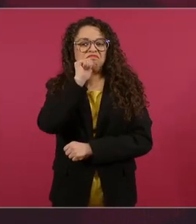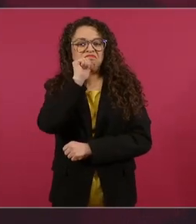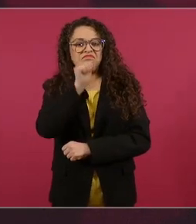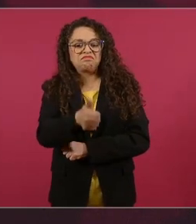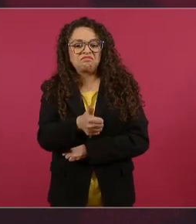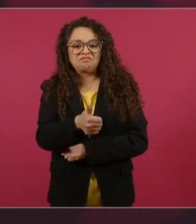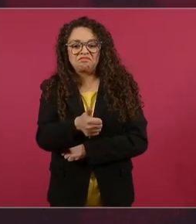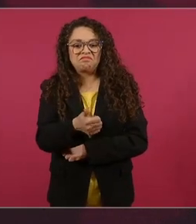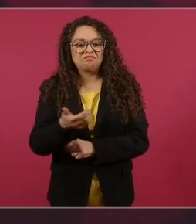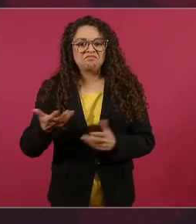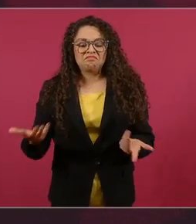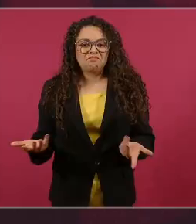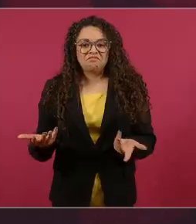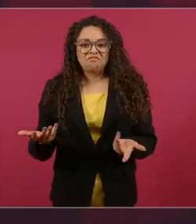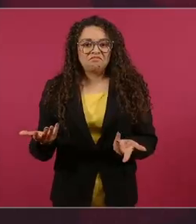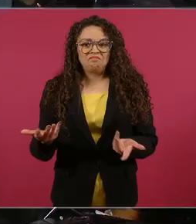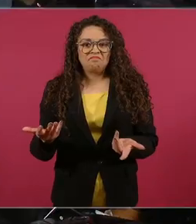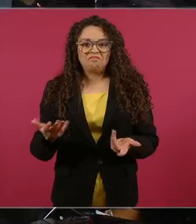no llegan ni a buenos.